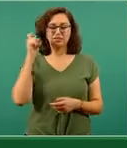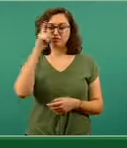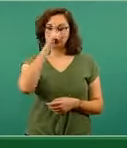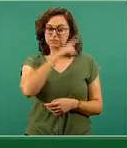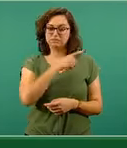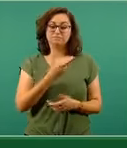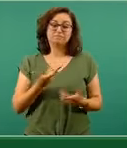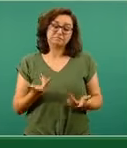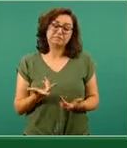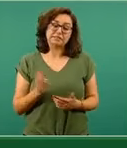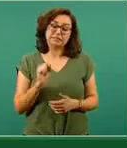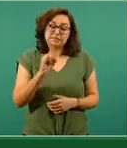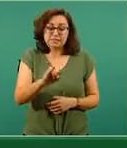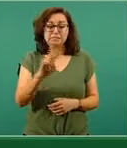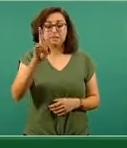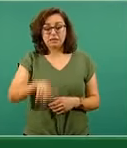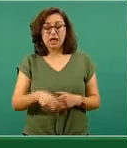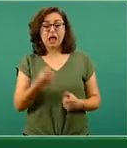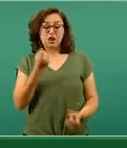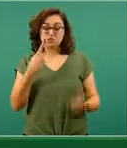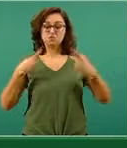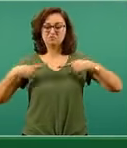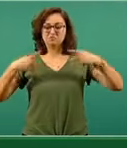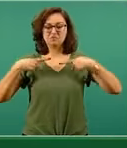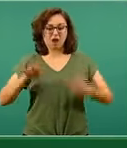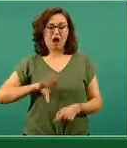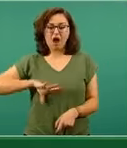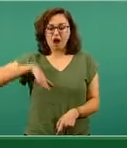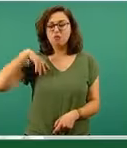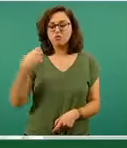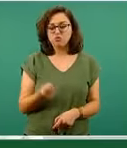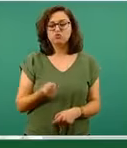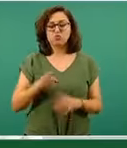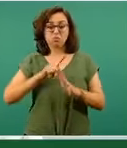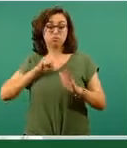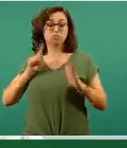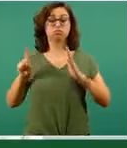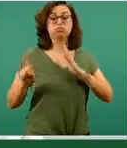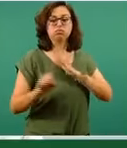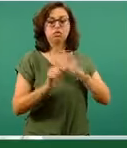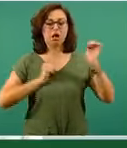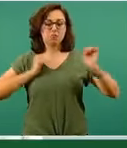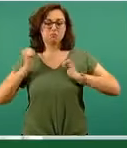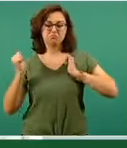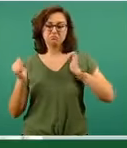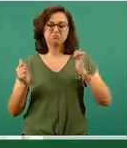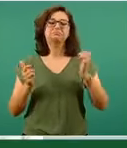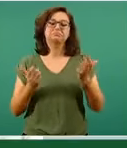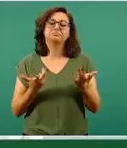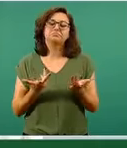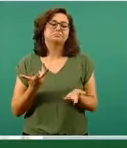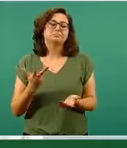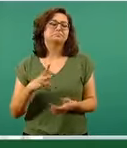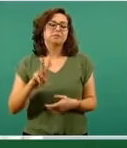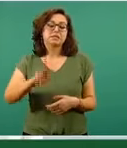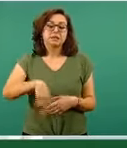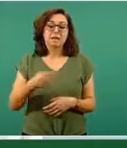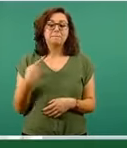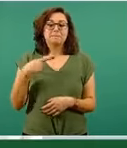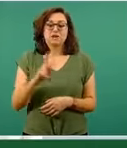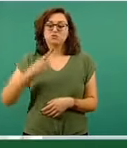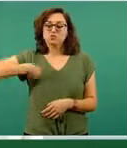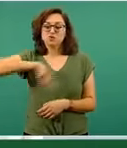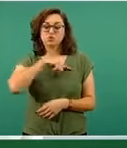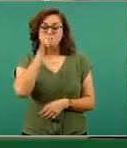haber personas que se quieran saltar y realmente invitamos a que no lo hagan, pero además estamos convencidos que, pues, que si